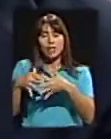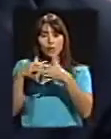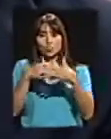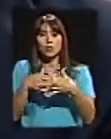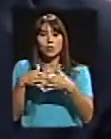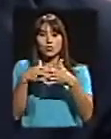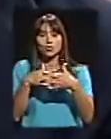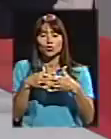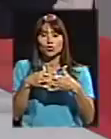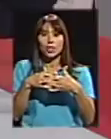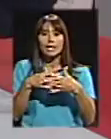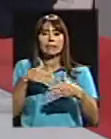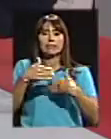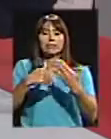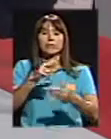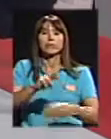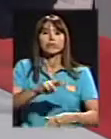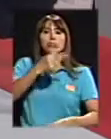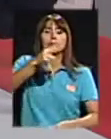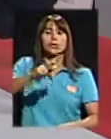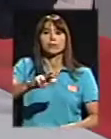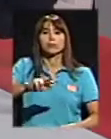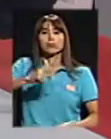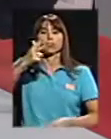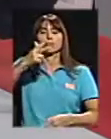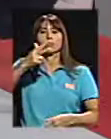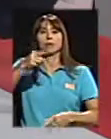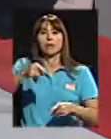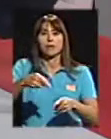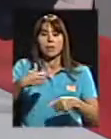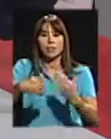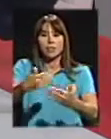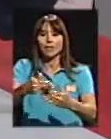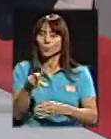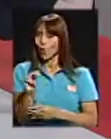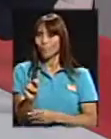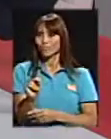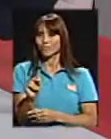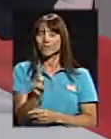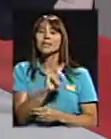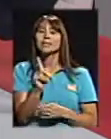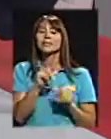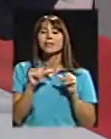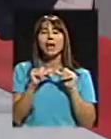van a duplicar, se van a triplicar en los próximos 4 años? No, se van a mantener